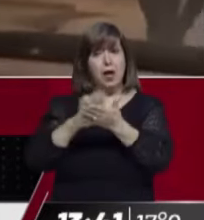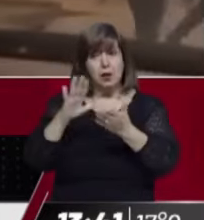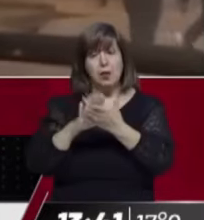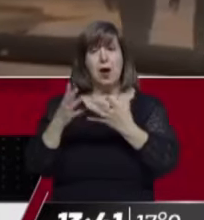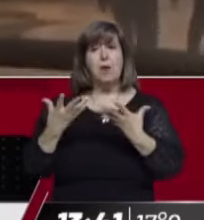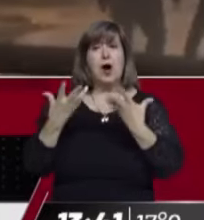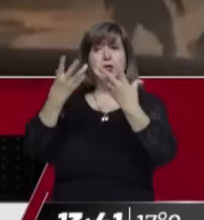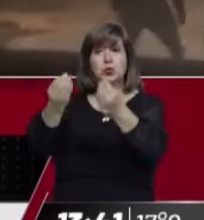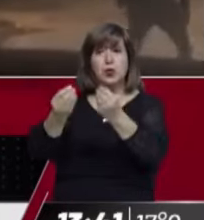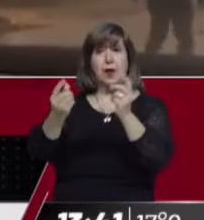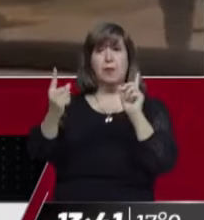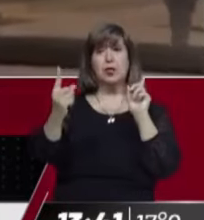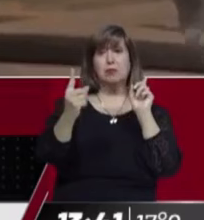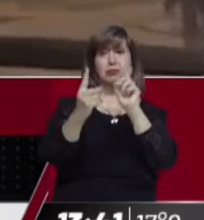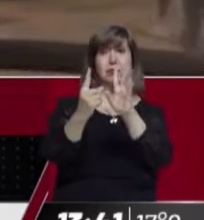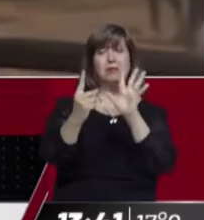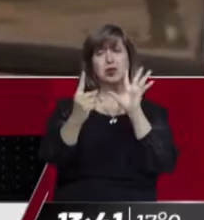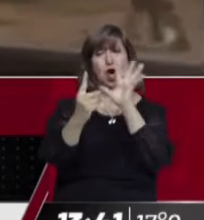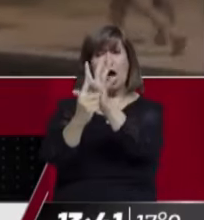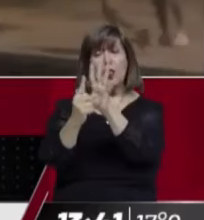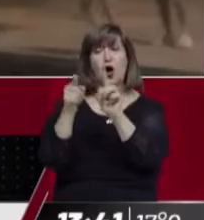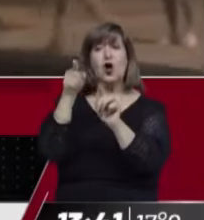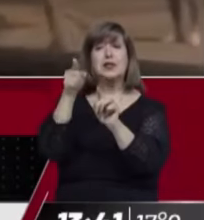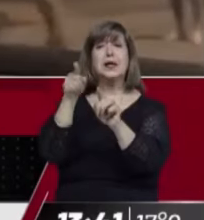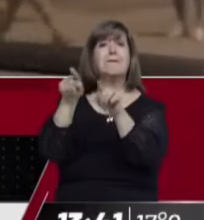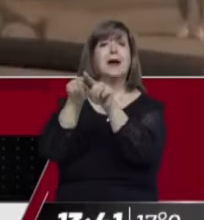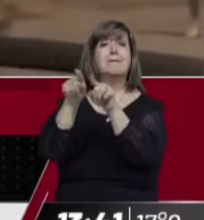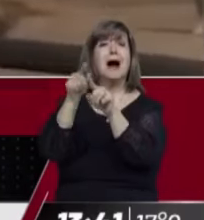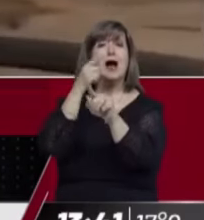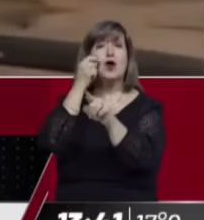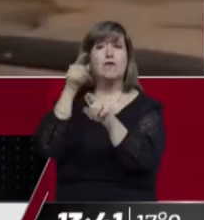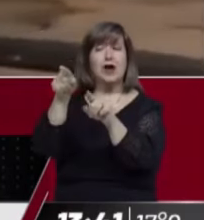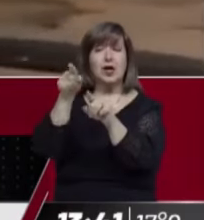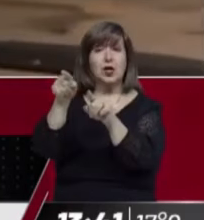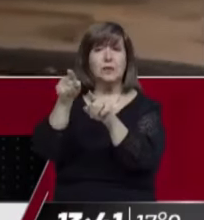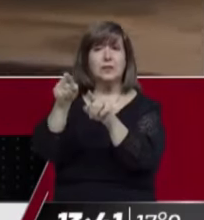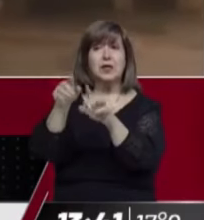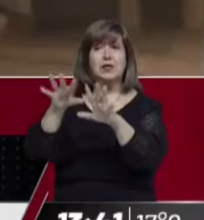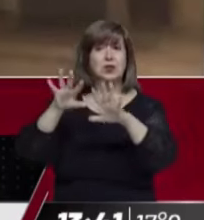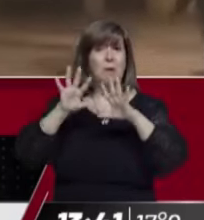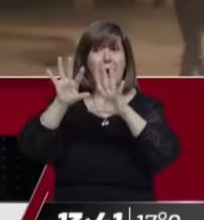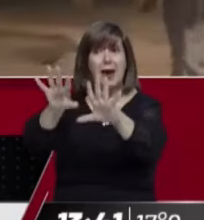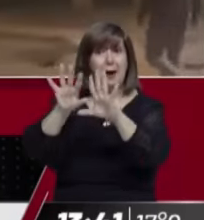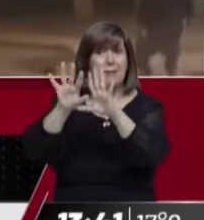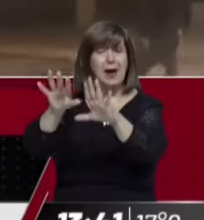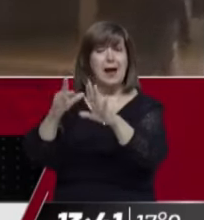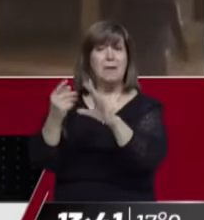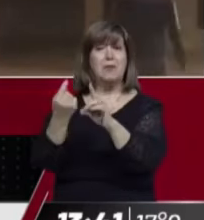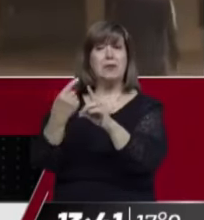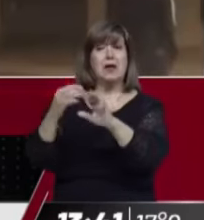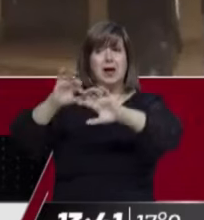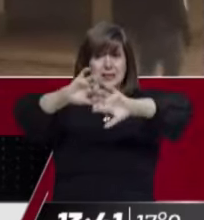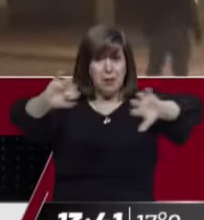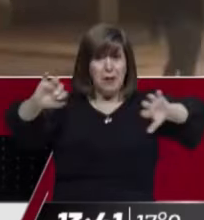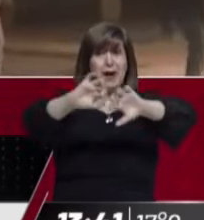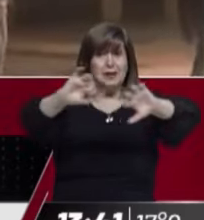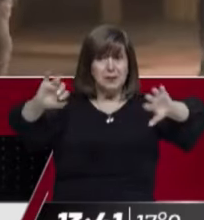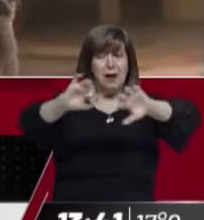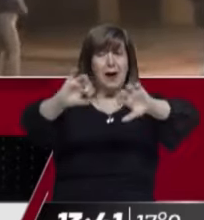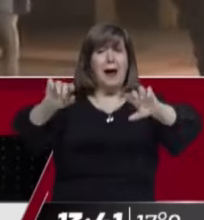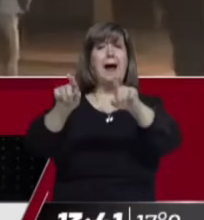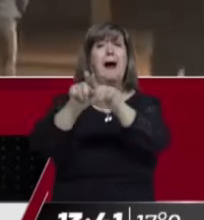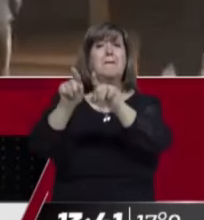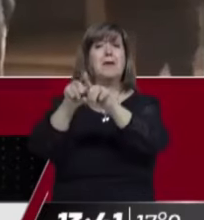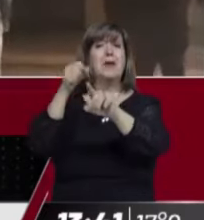hermano que lo estaban agarrando entre varios y hasta ahí No más me acuerdo me acuerdo que al pibe lo volé a separar y